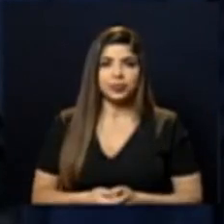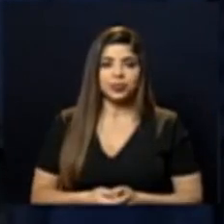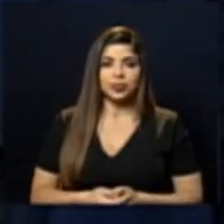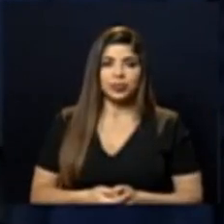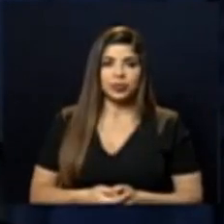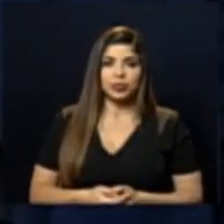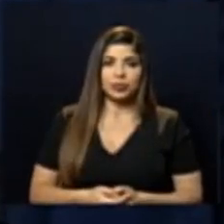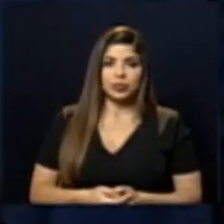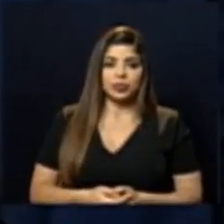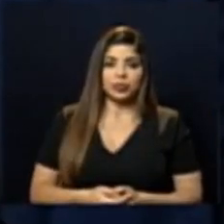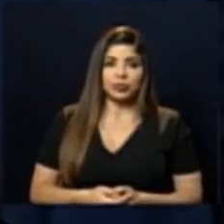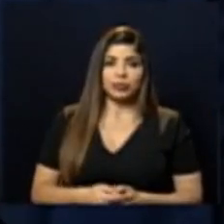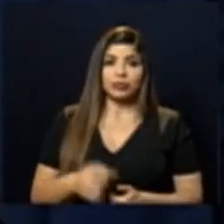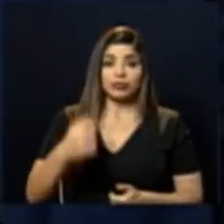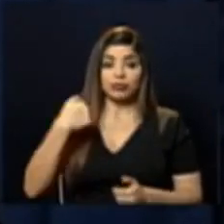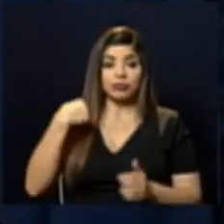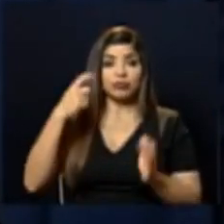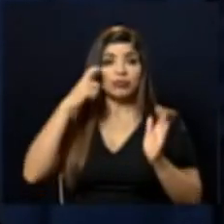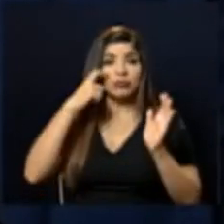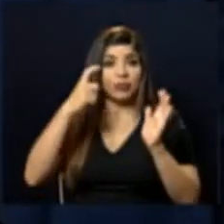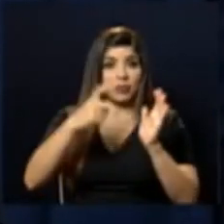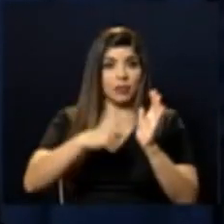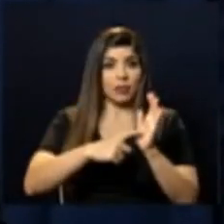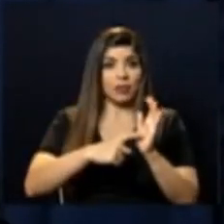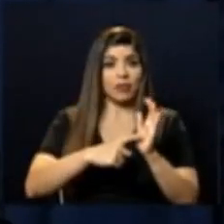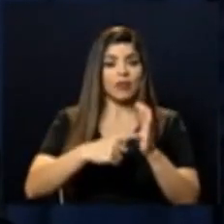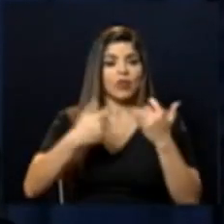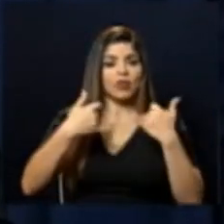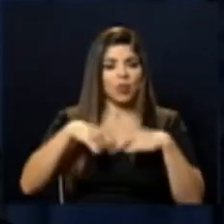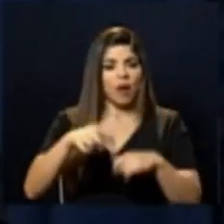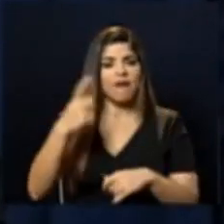Pero reconozco que